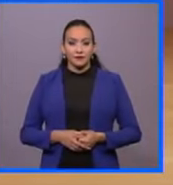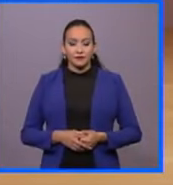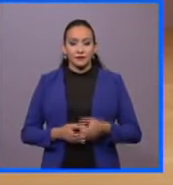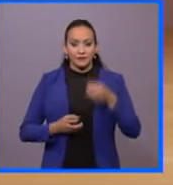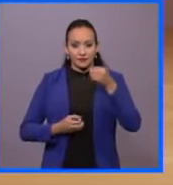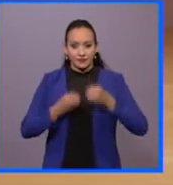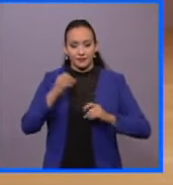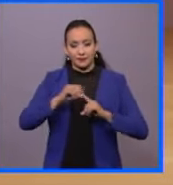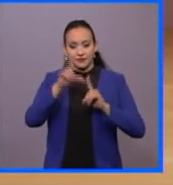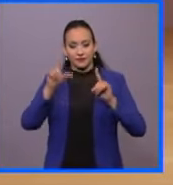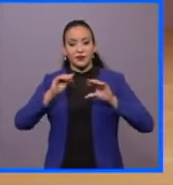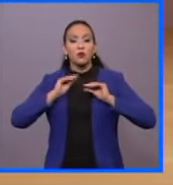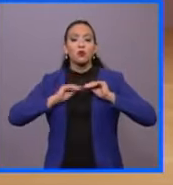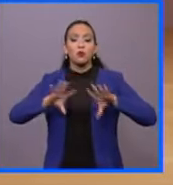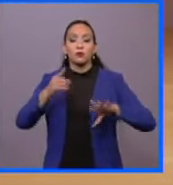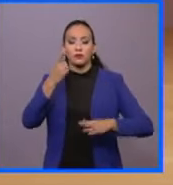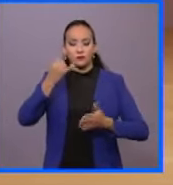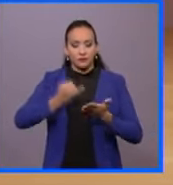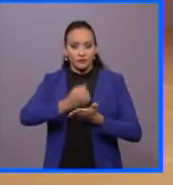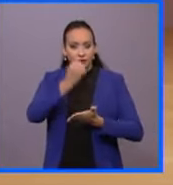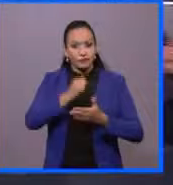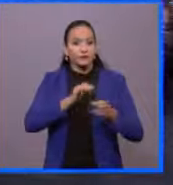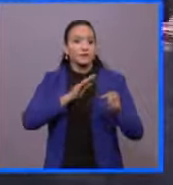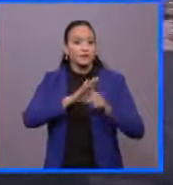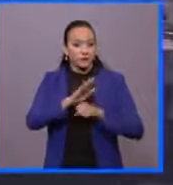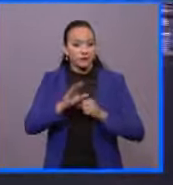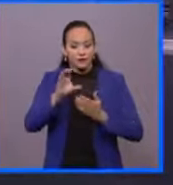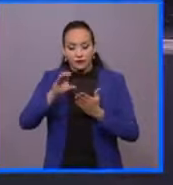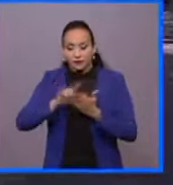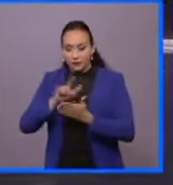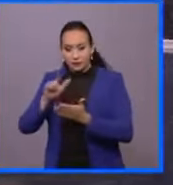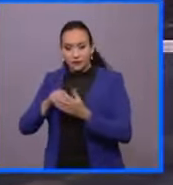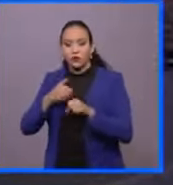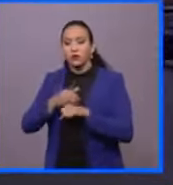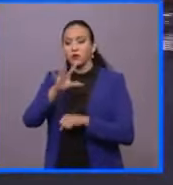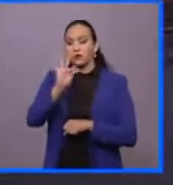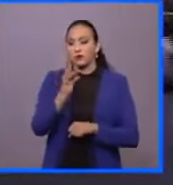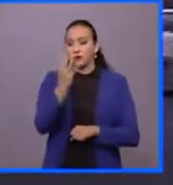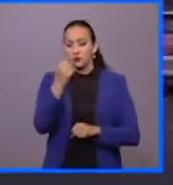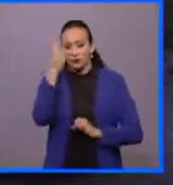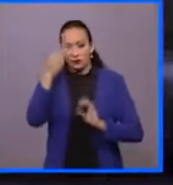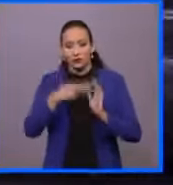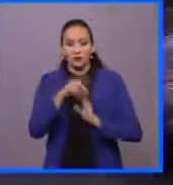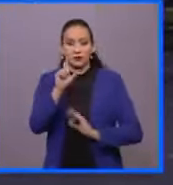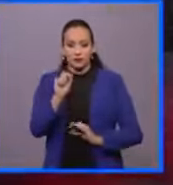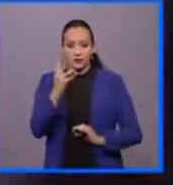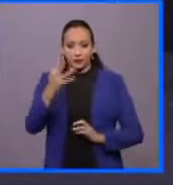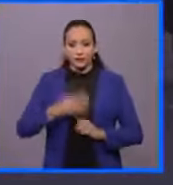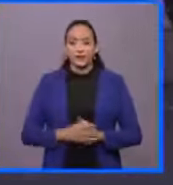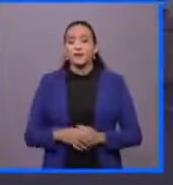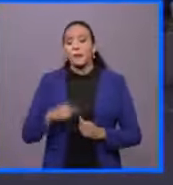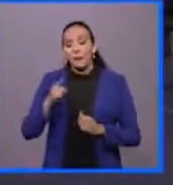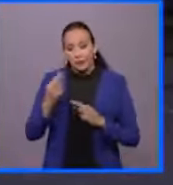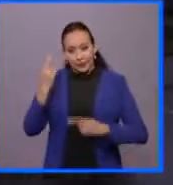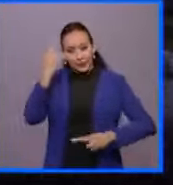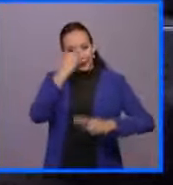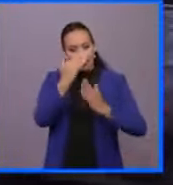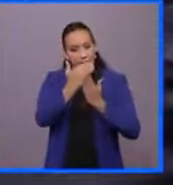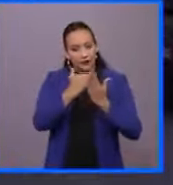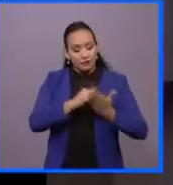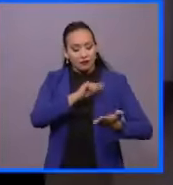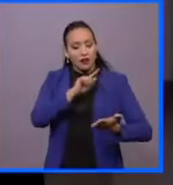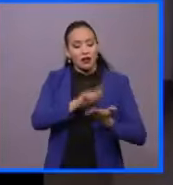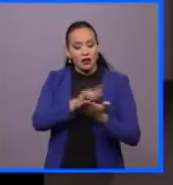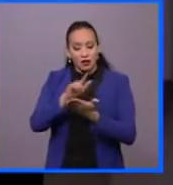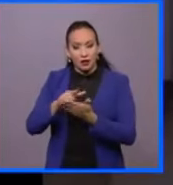La Suprema Corte publicó la sentencia del Pleno en la acción de inconstitucionalidad 49-2024, en la que invalidó disposiciones